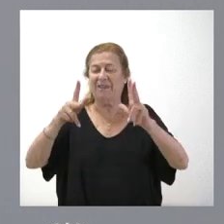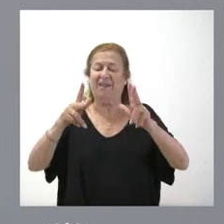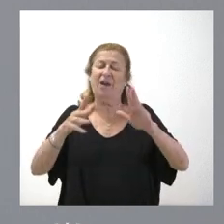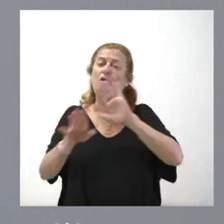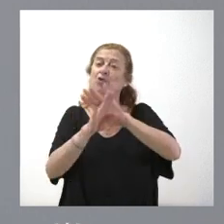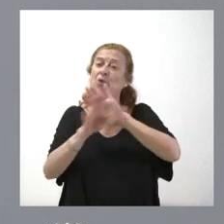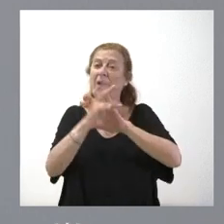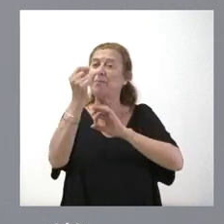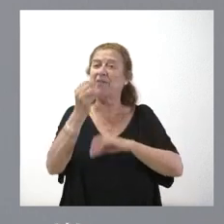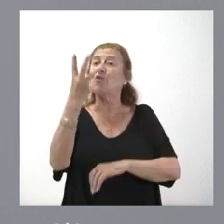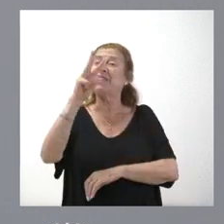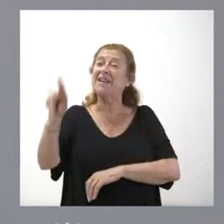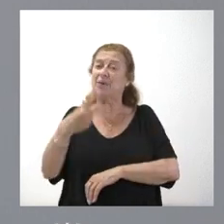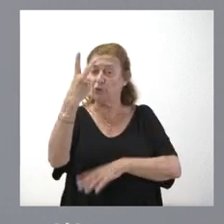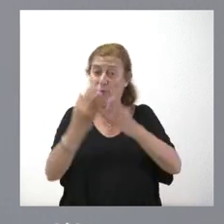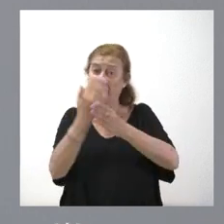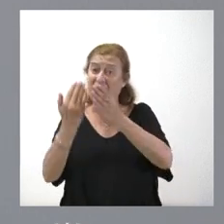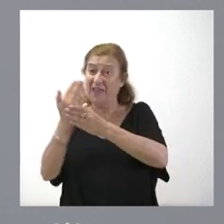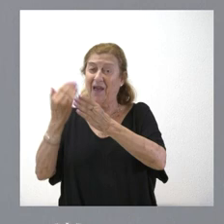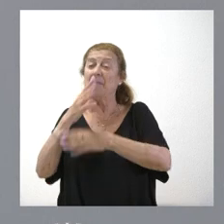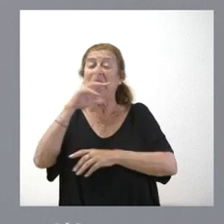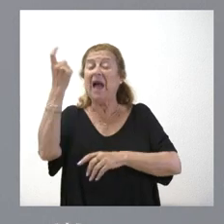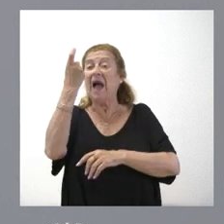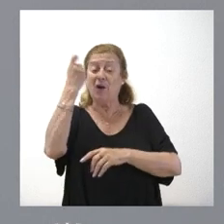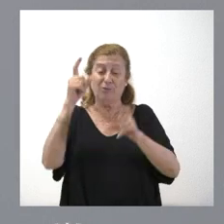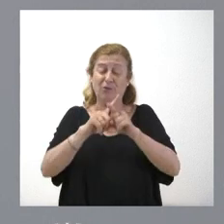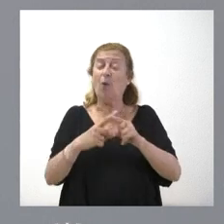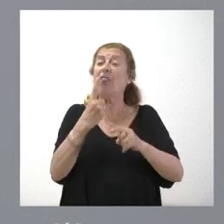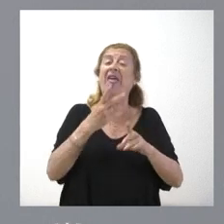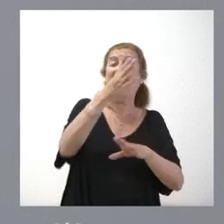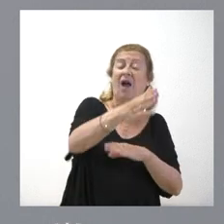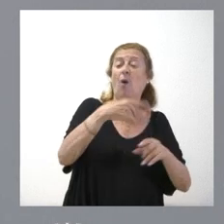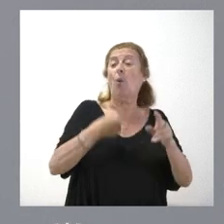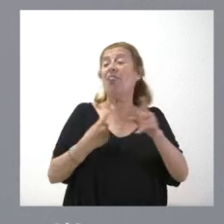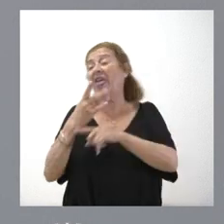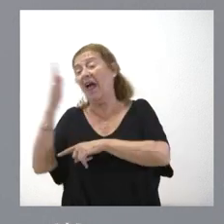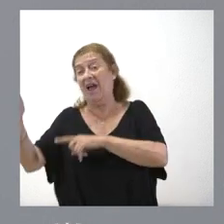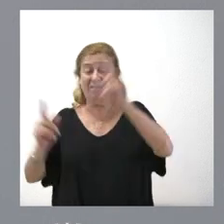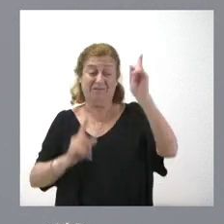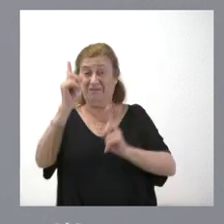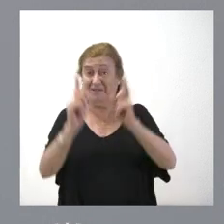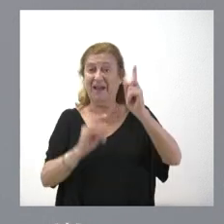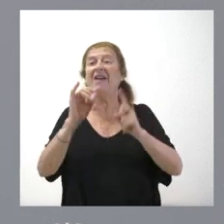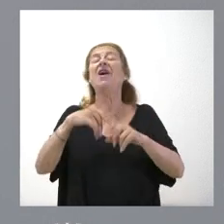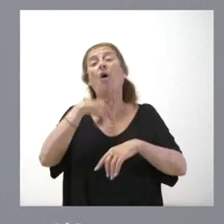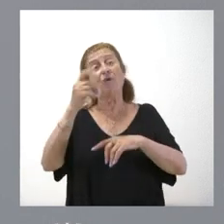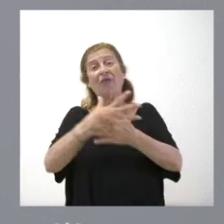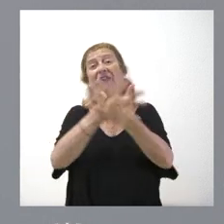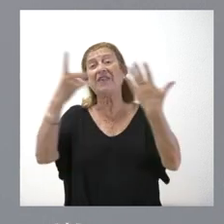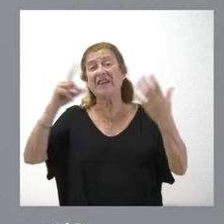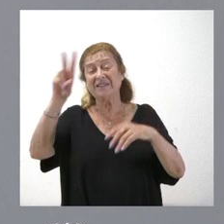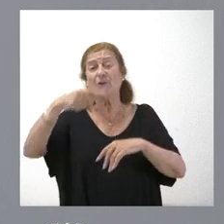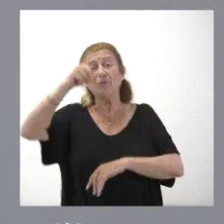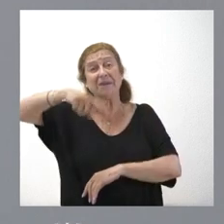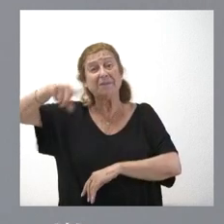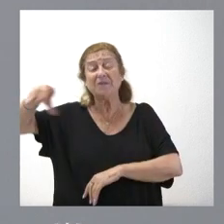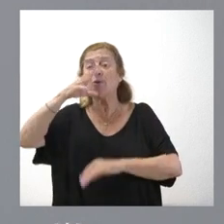día para aquellos alumnos esporádicos que abonan el servicio por días concretos y 16 al mes por